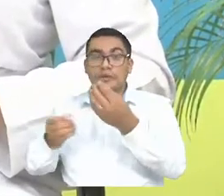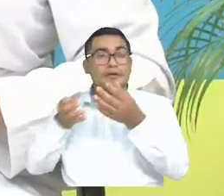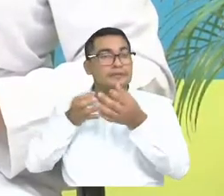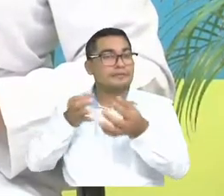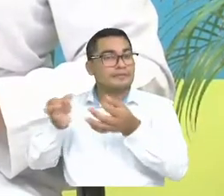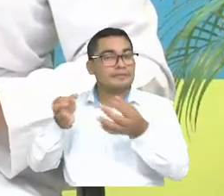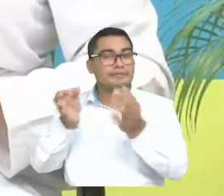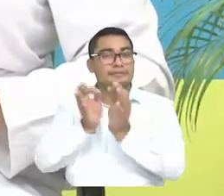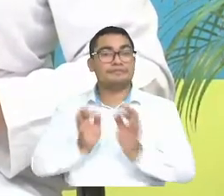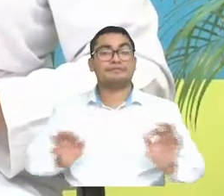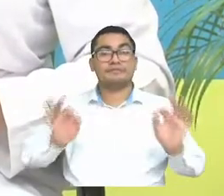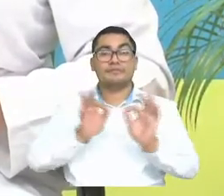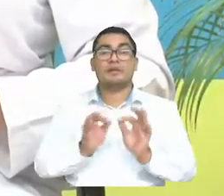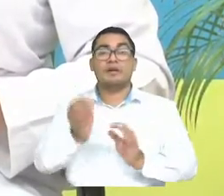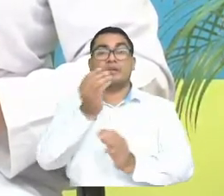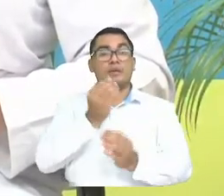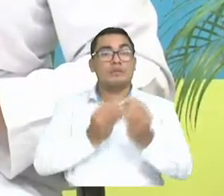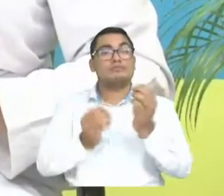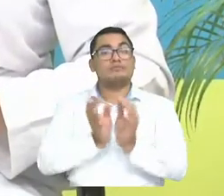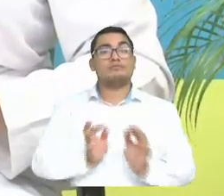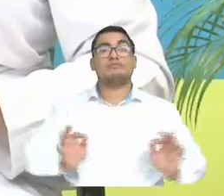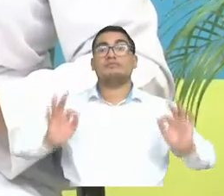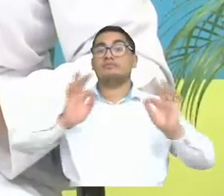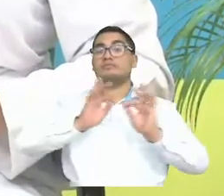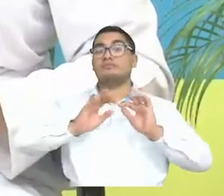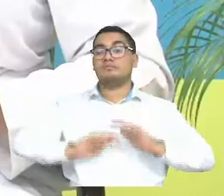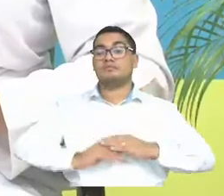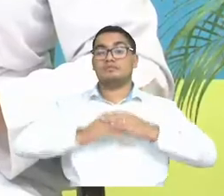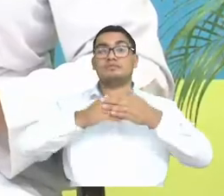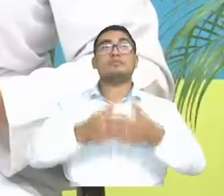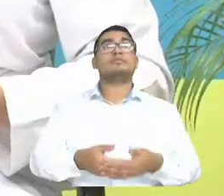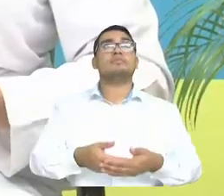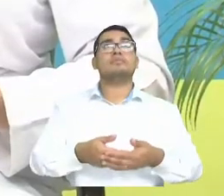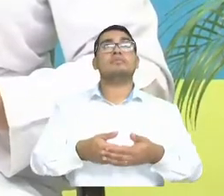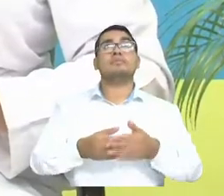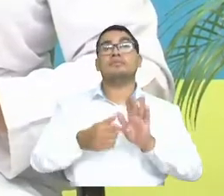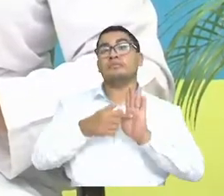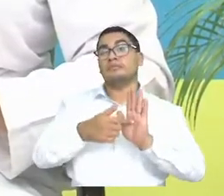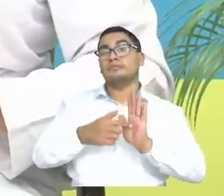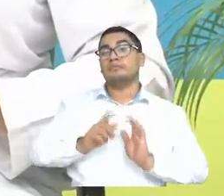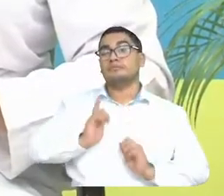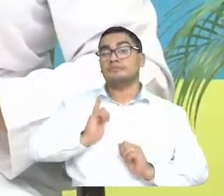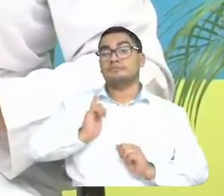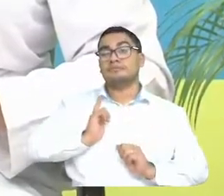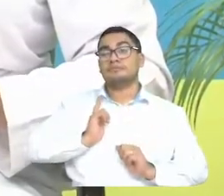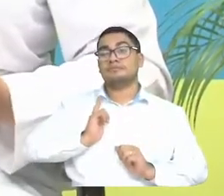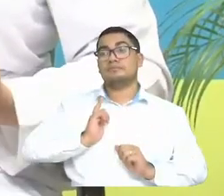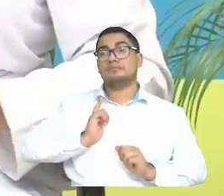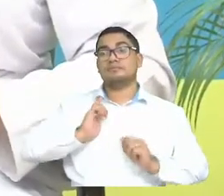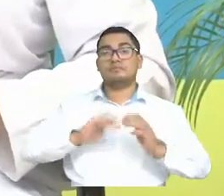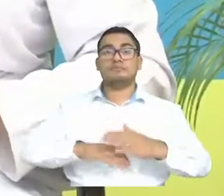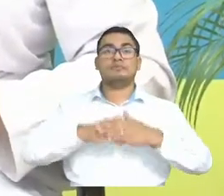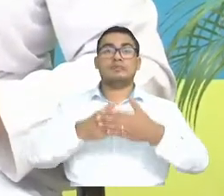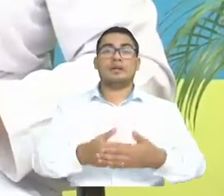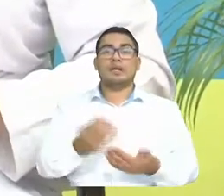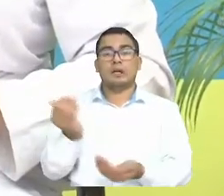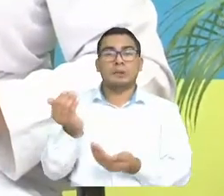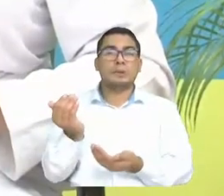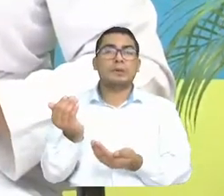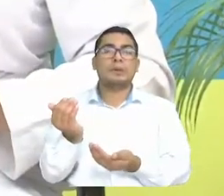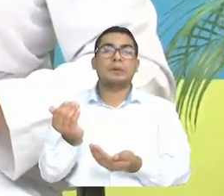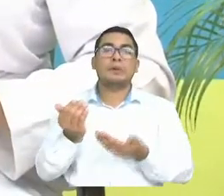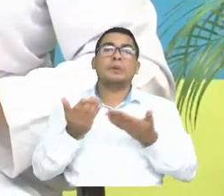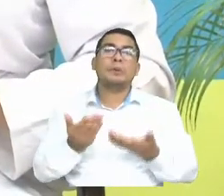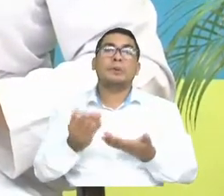la nutrición es importante en el embarazo. Uh-huh. Porque si tiene un embarazo, ¿verdad?, con bajo peso fetal,